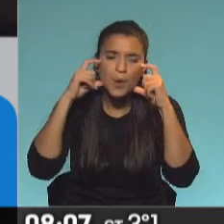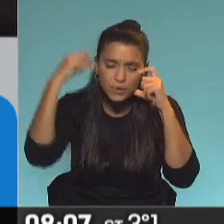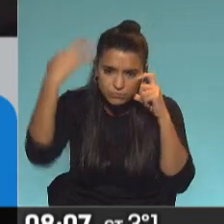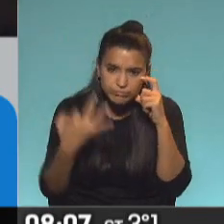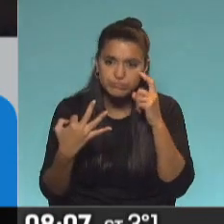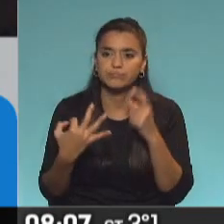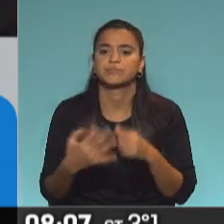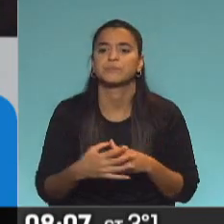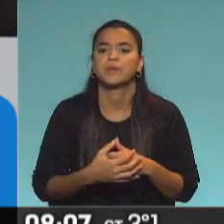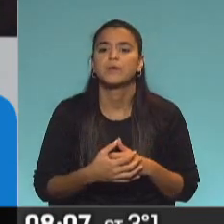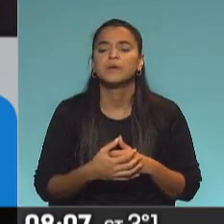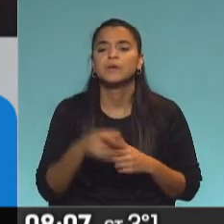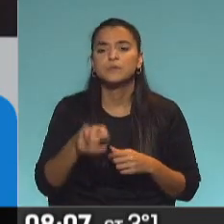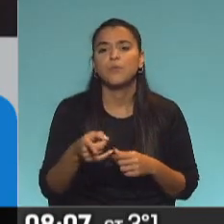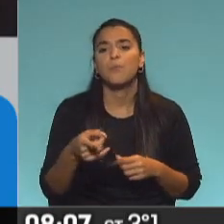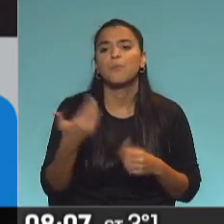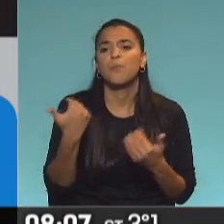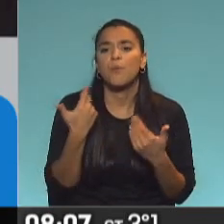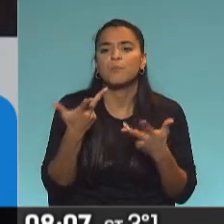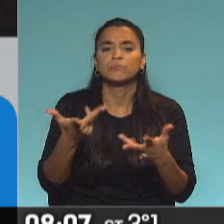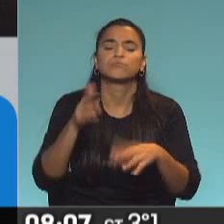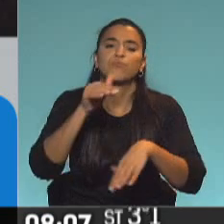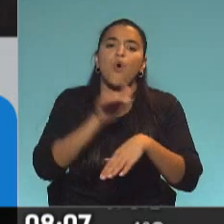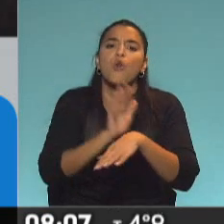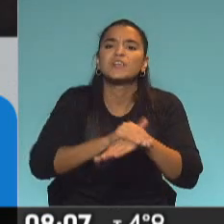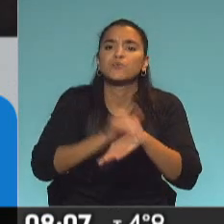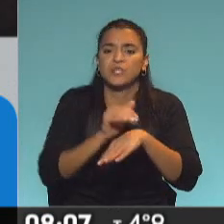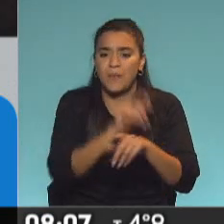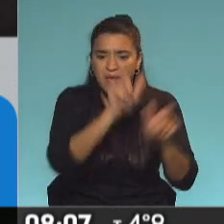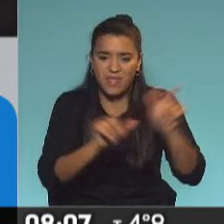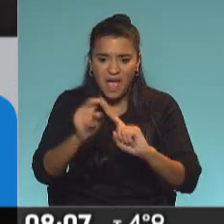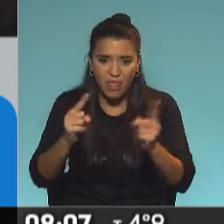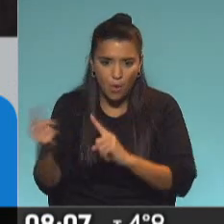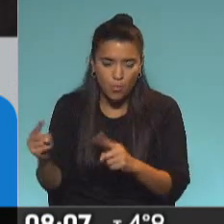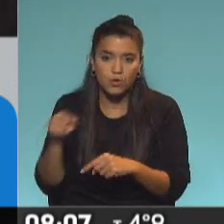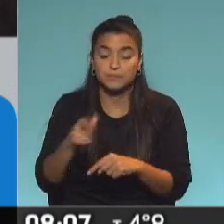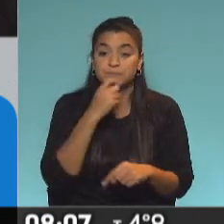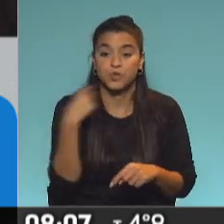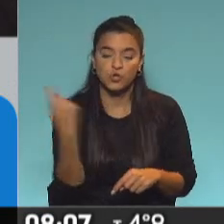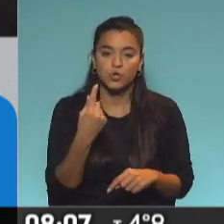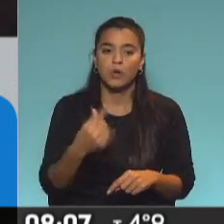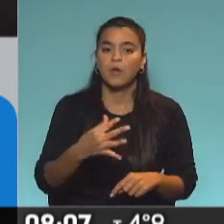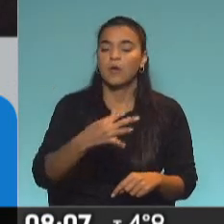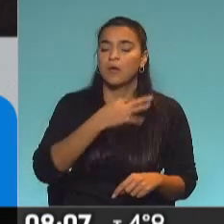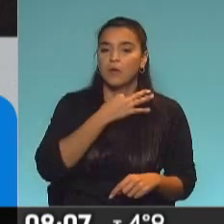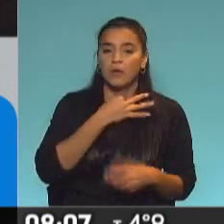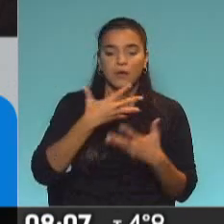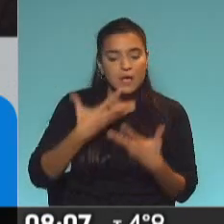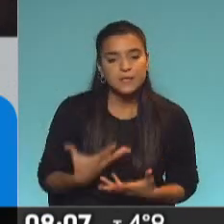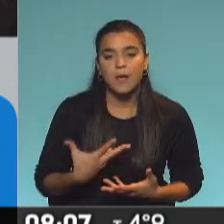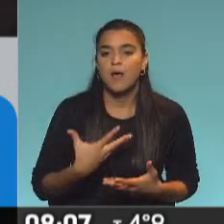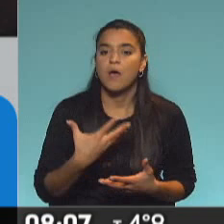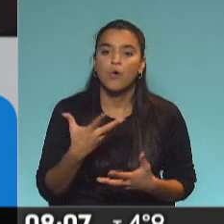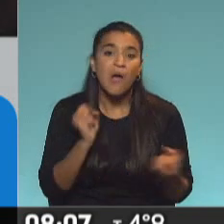barbijo, que es a lo que podemos apelar, a la conducta humana. Y justamente si estamos agotados, si estamos estresados, si